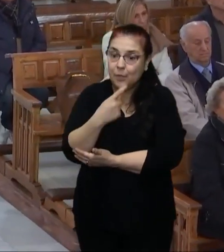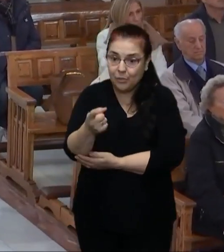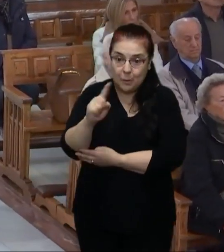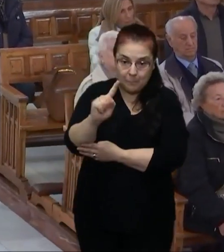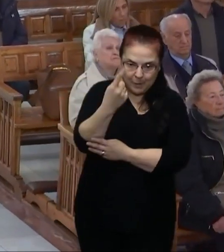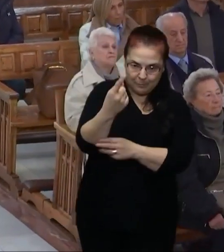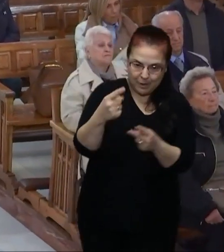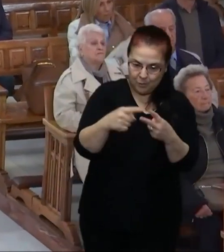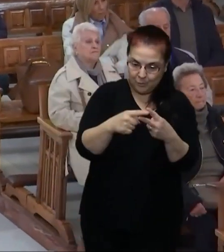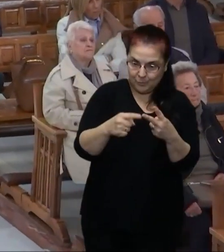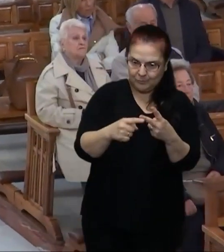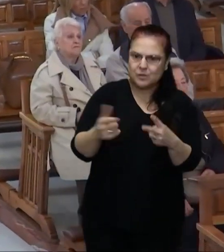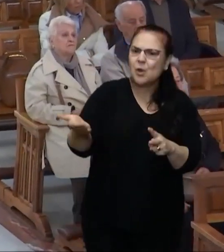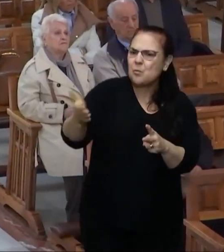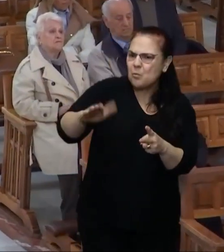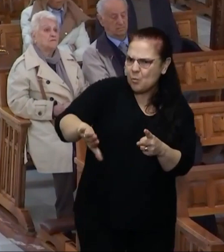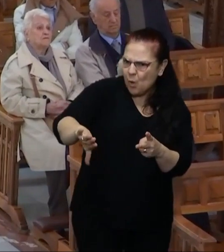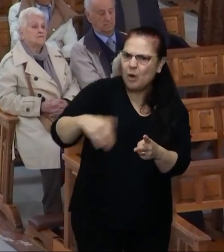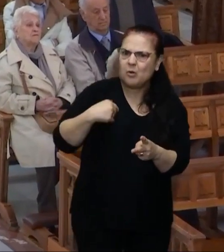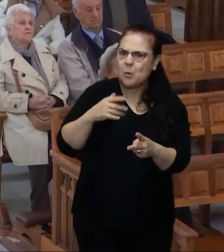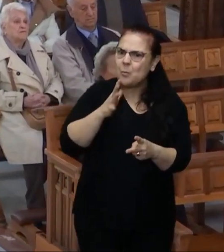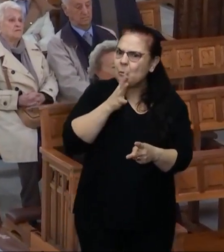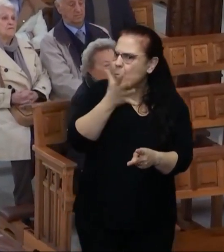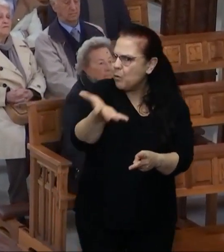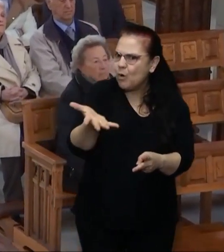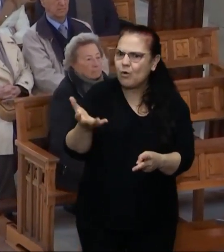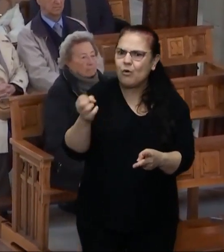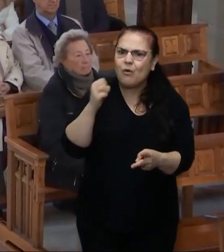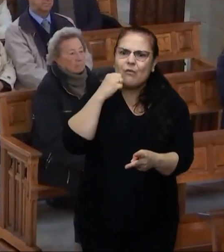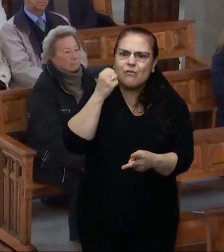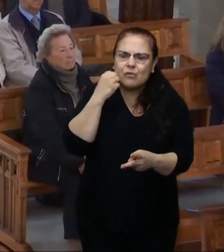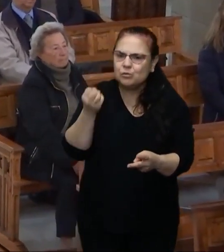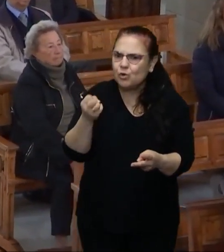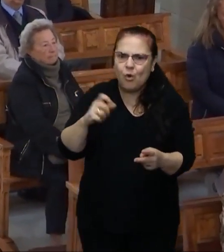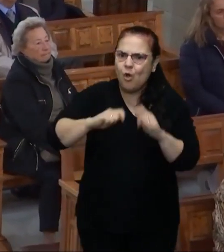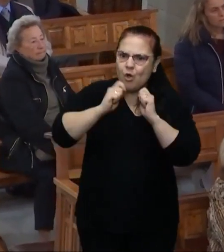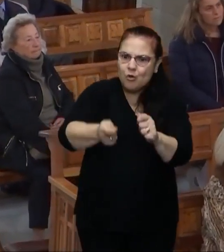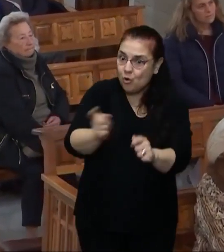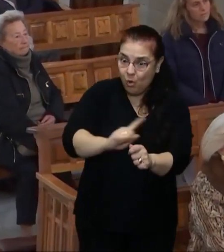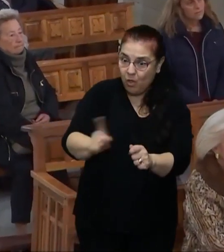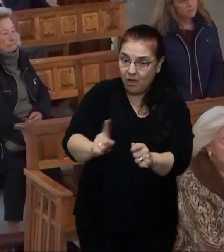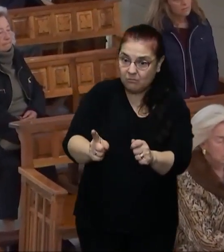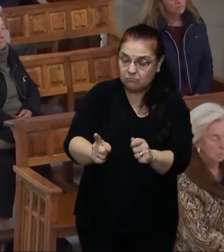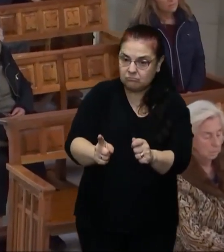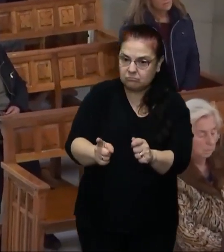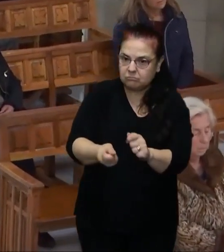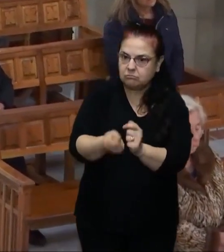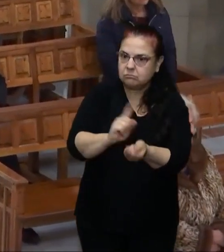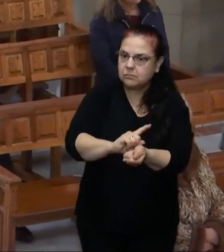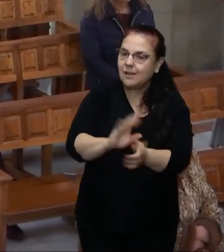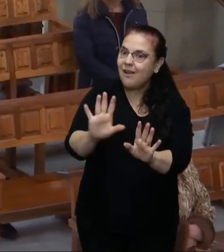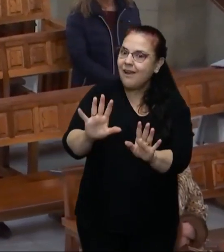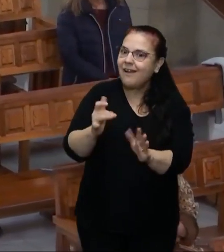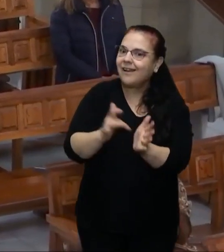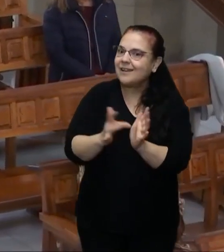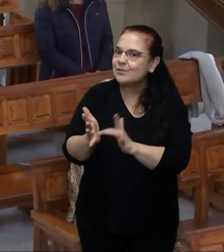mala muerte porque no han sido capaces de dar su fruto, y pondrá a otros en su lugar. Y entonces